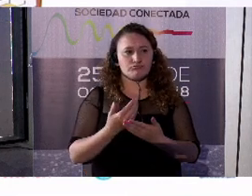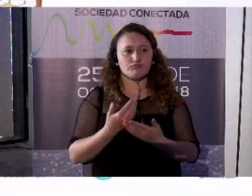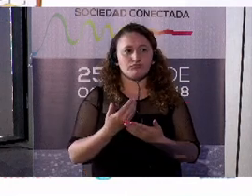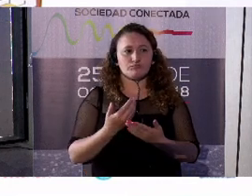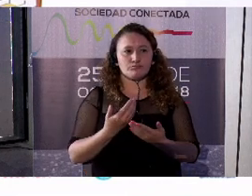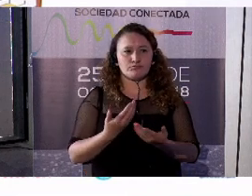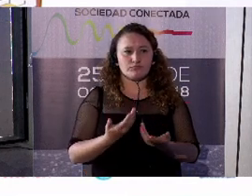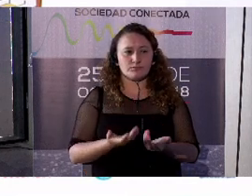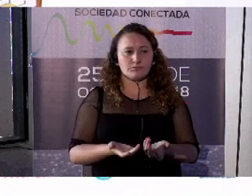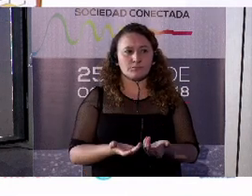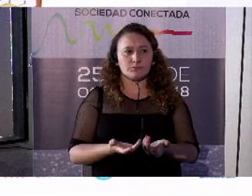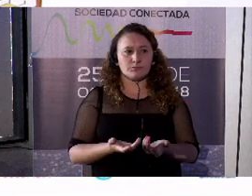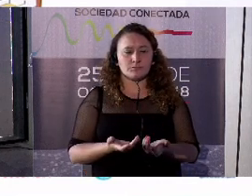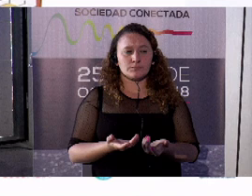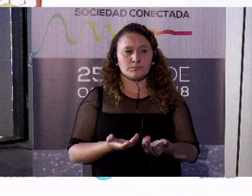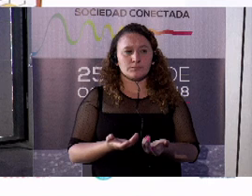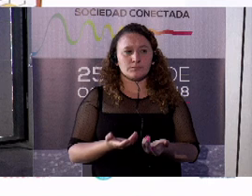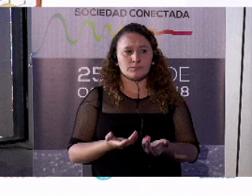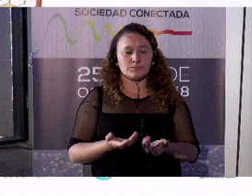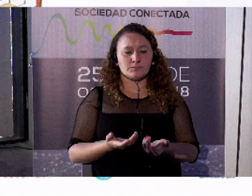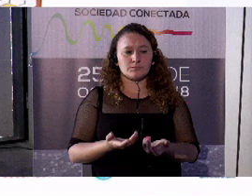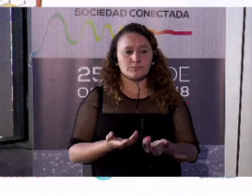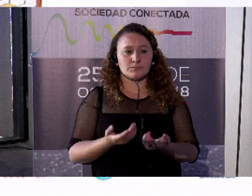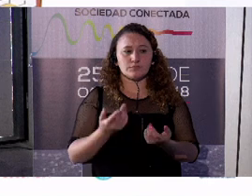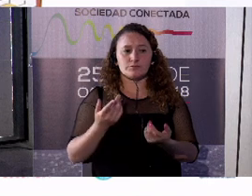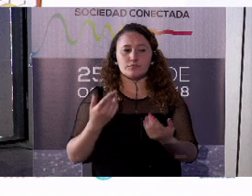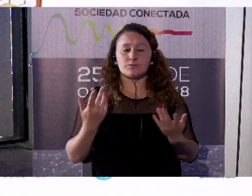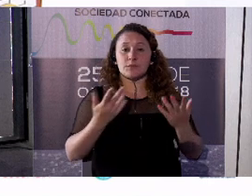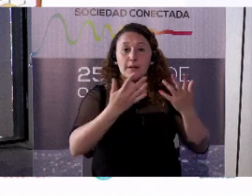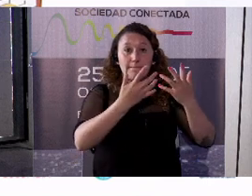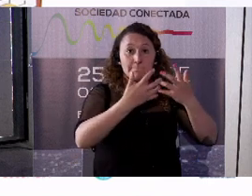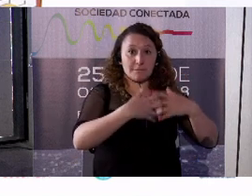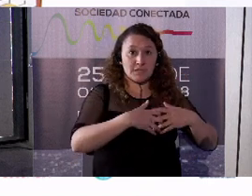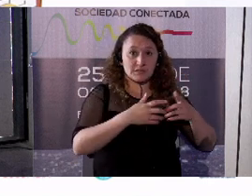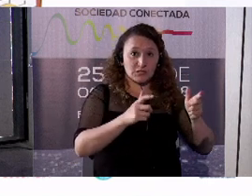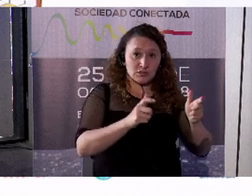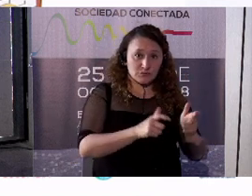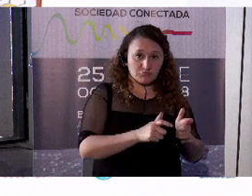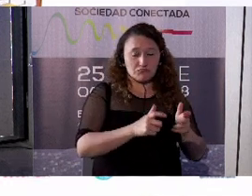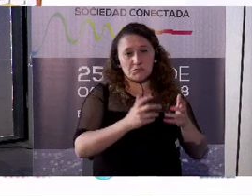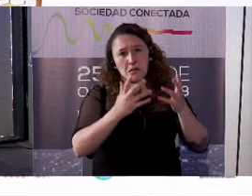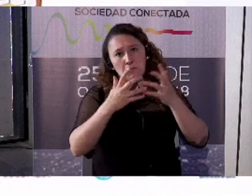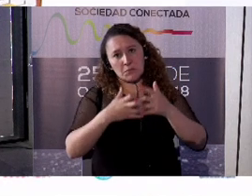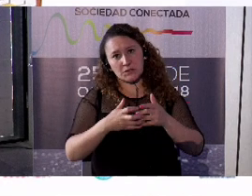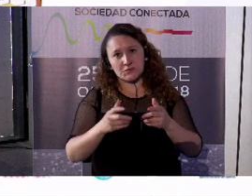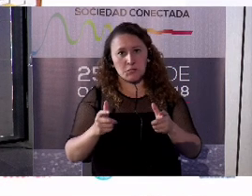permitir mayor creación de empresas pequeñas y